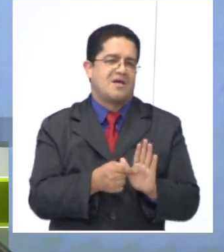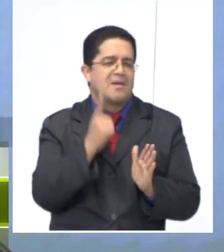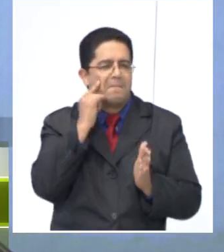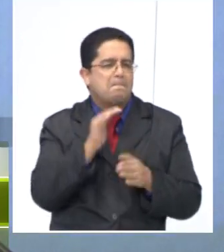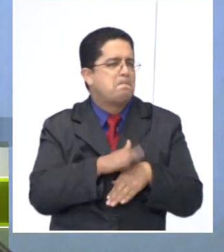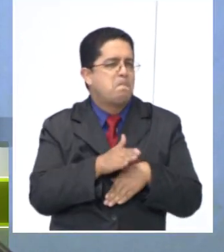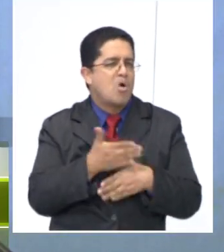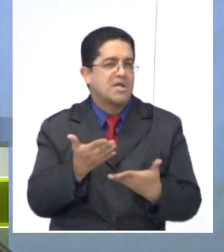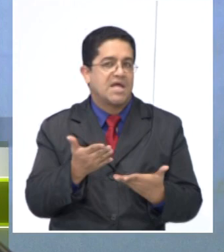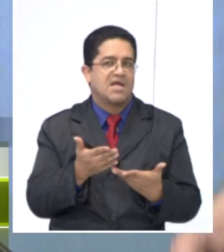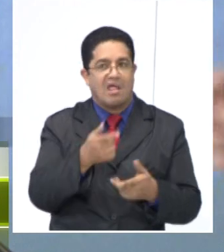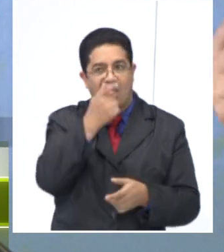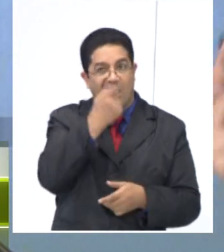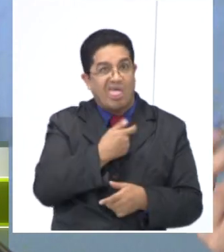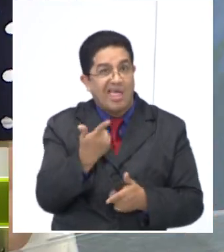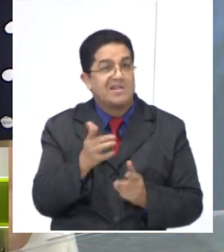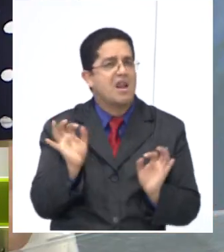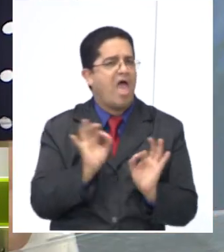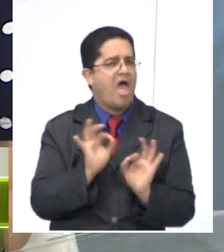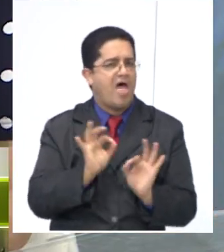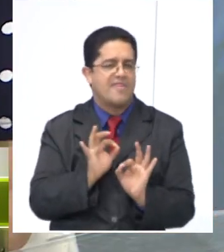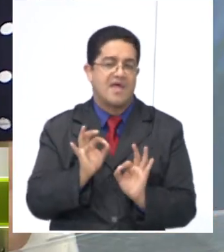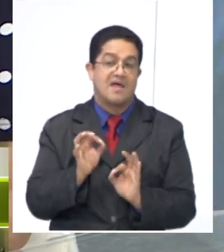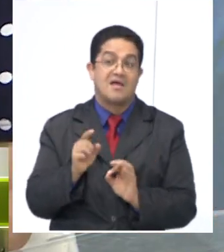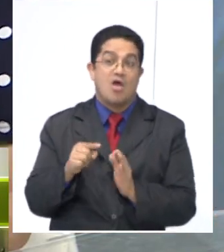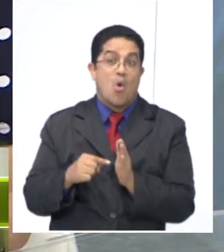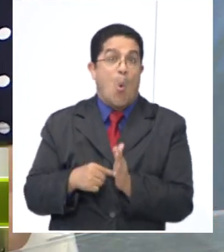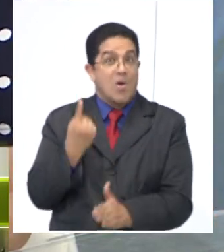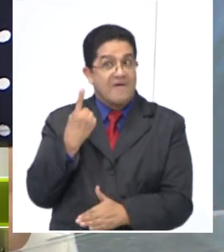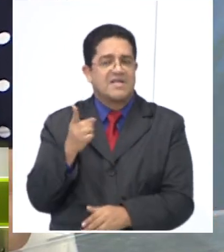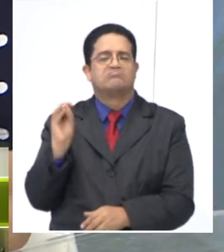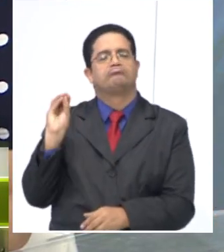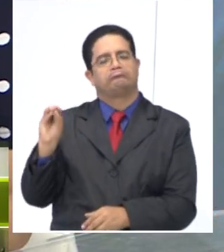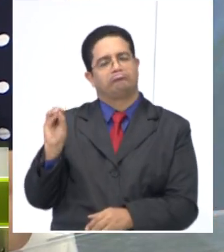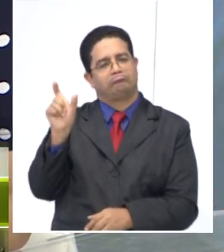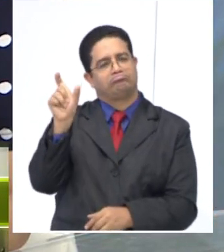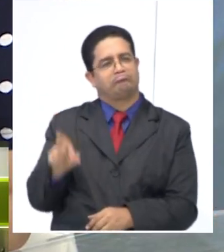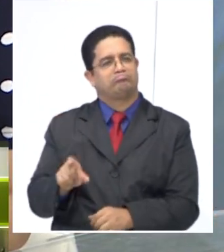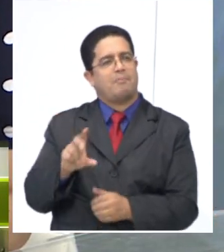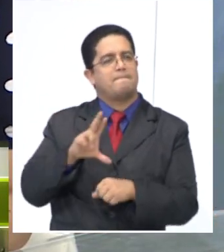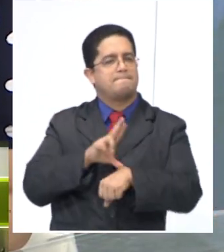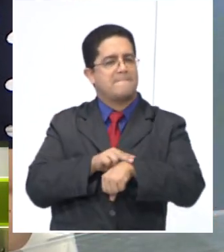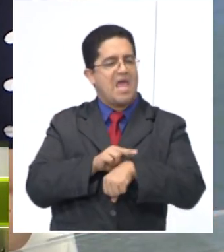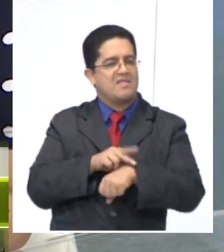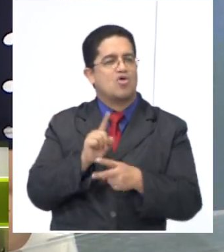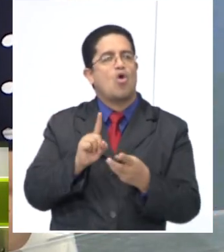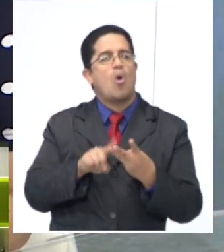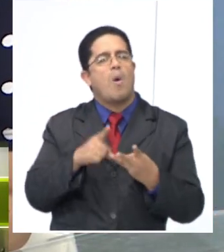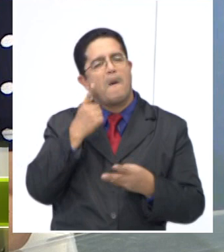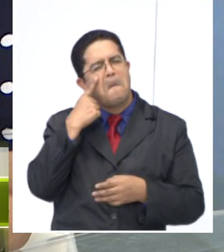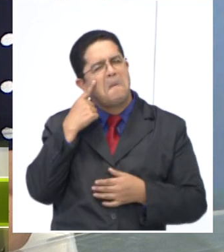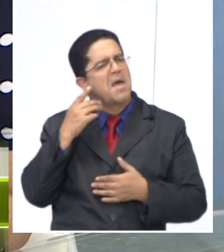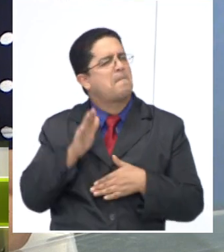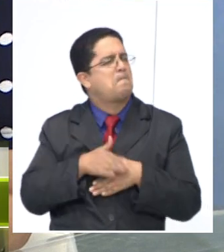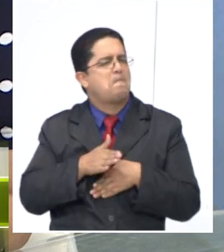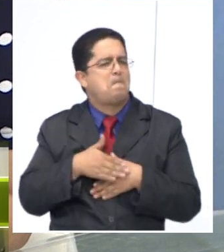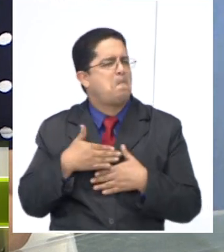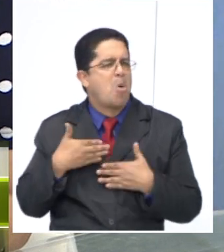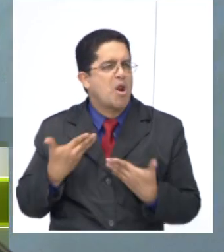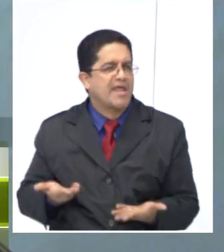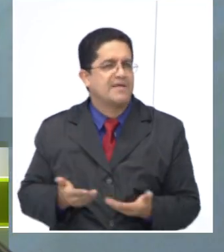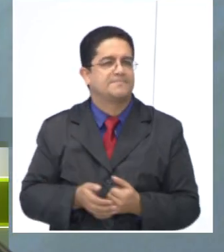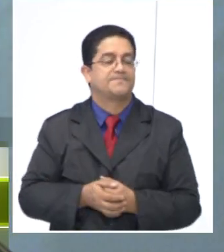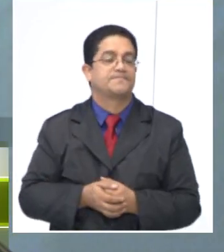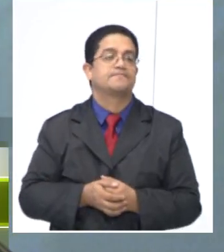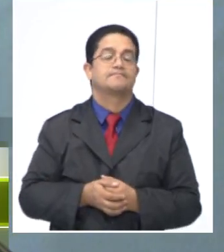subestimar absolutamente nada, así haya sido un episodio, comunicarle a su especialista siempre. Y ver cuáles podrían ser las posibles causas, ¿no? Así